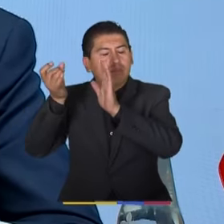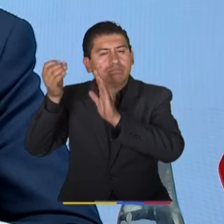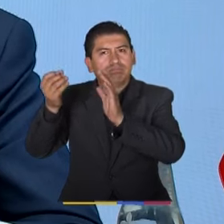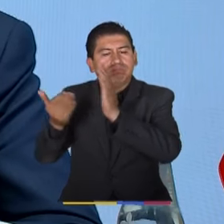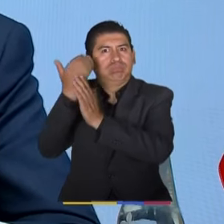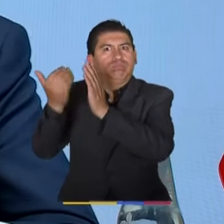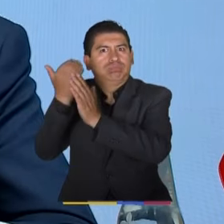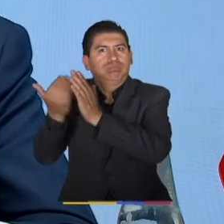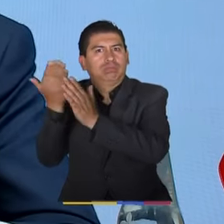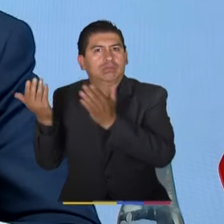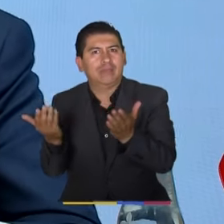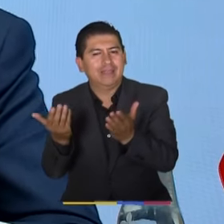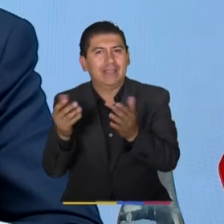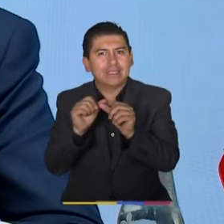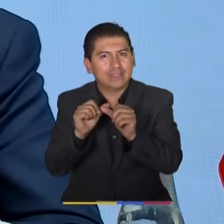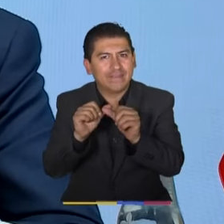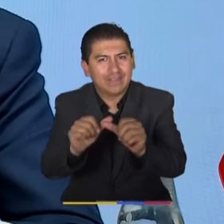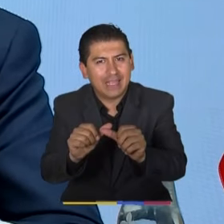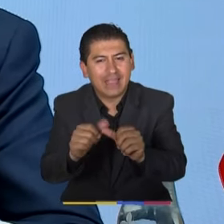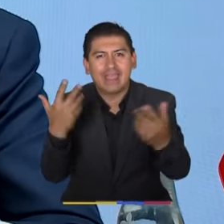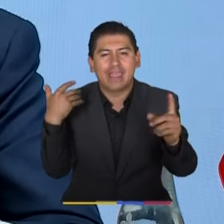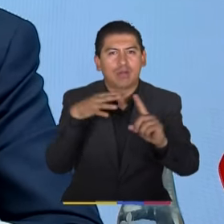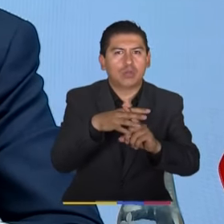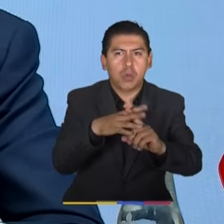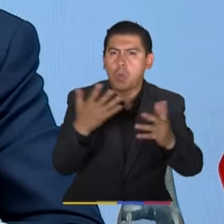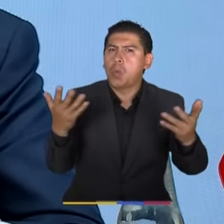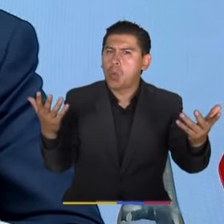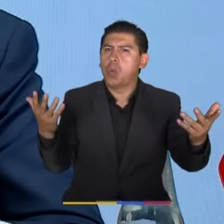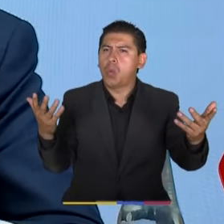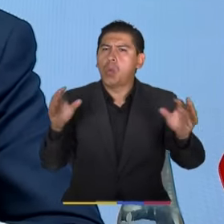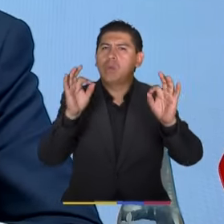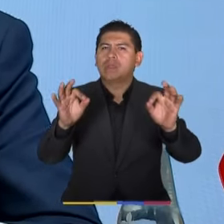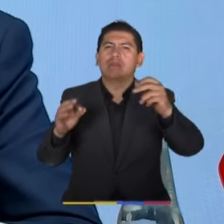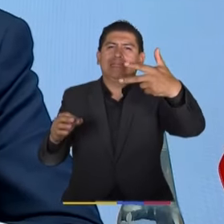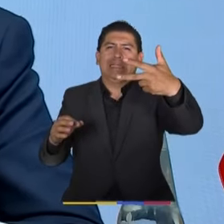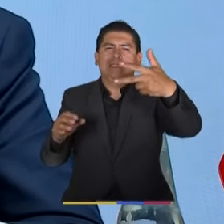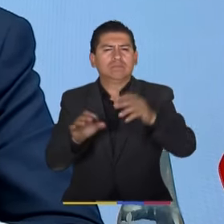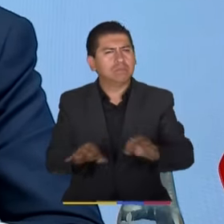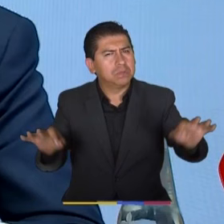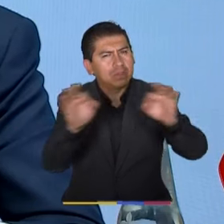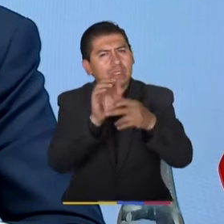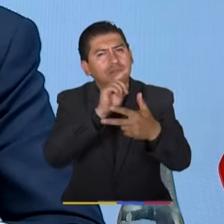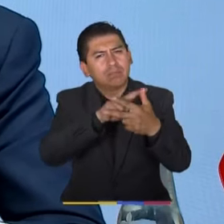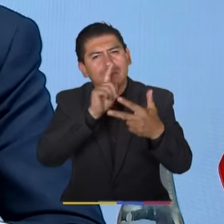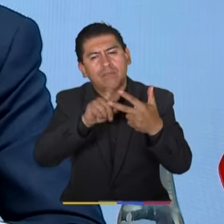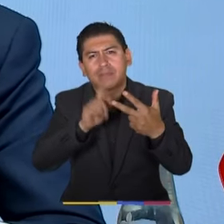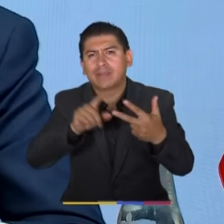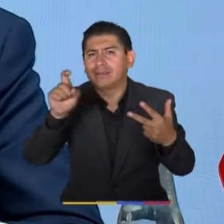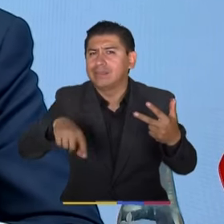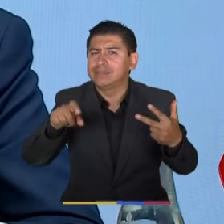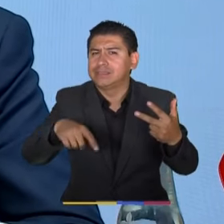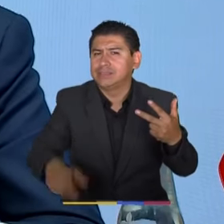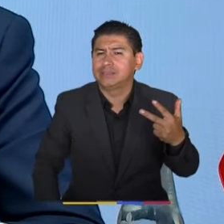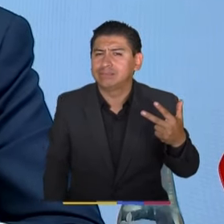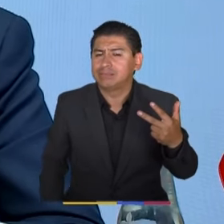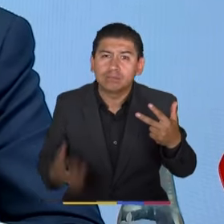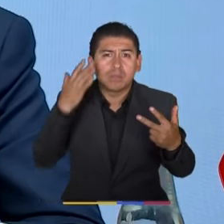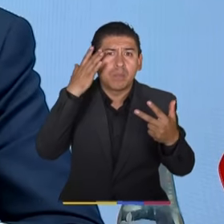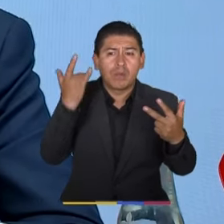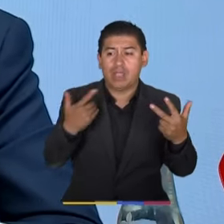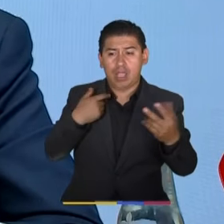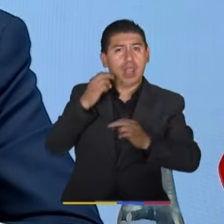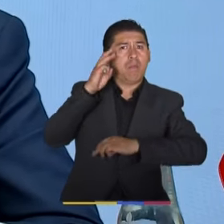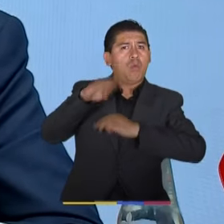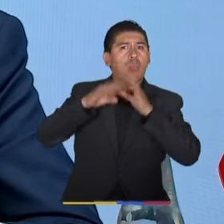Iberoamérica ha sido el lema de esta cumbre. Son tres ejes esenciales para abordar los desafíos de un mundo